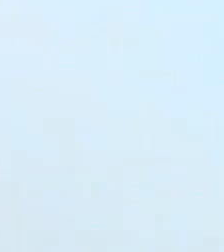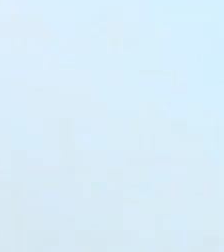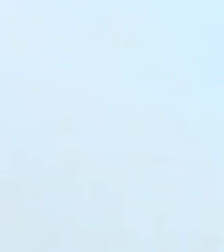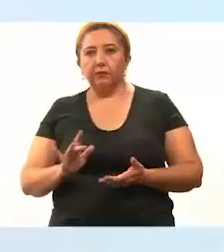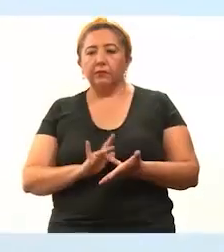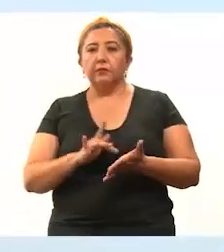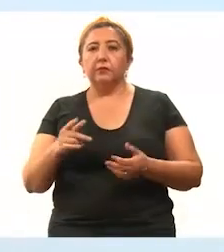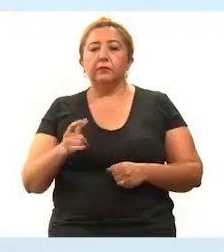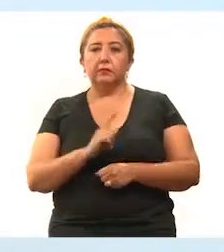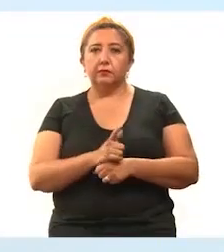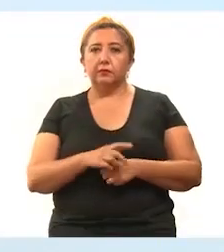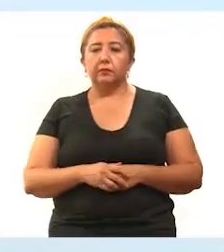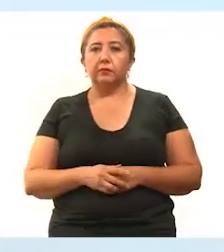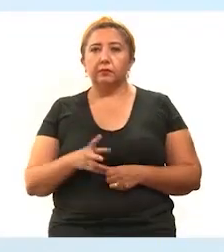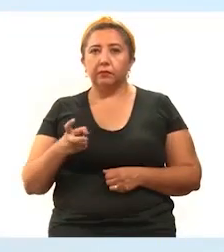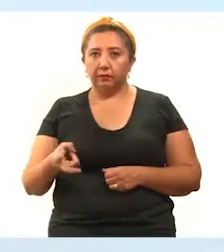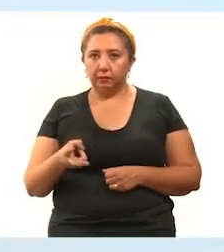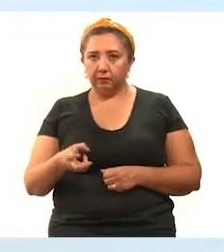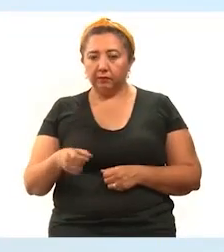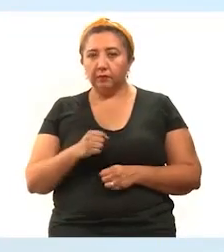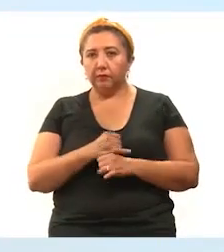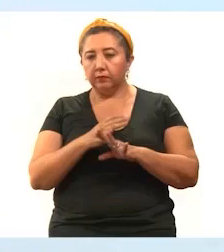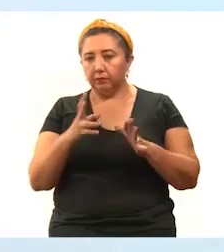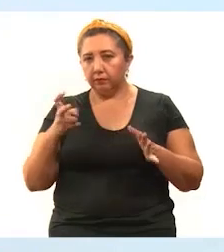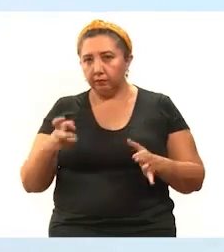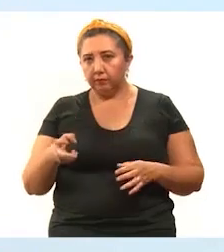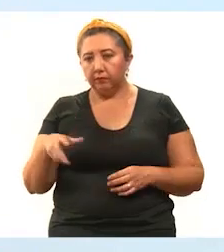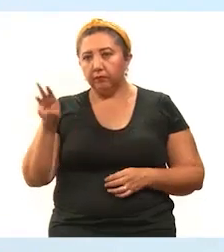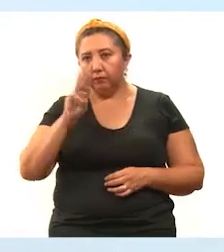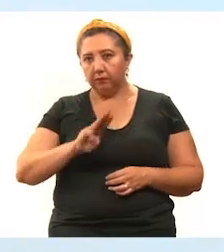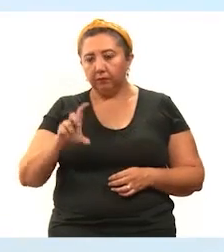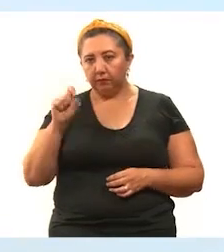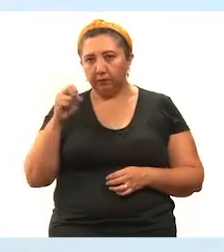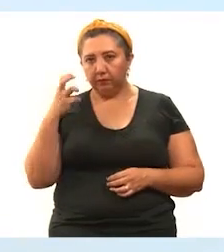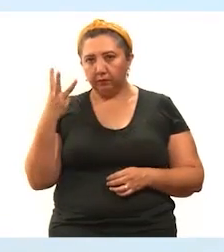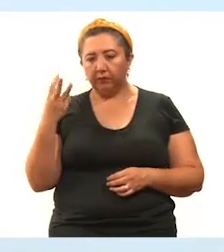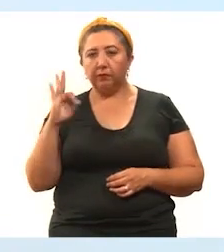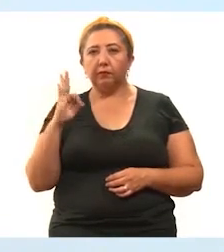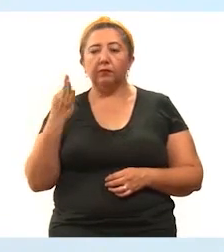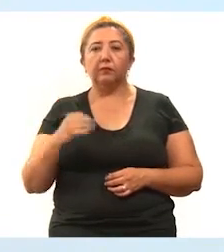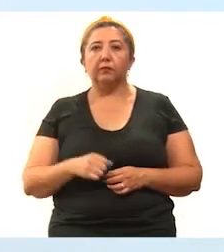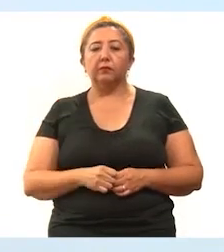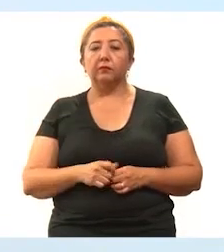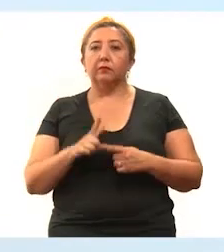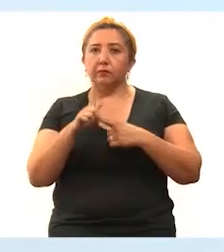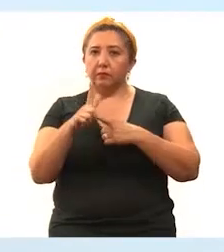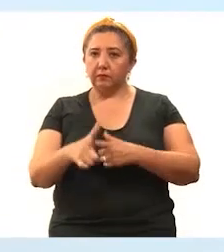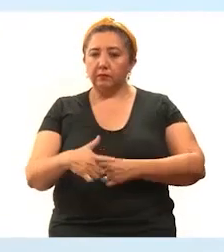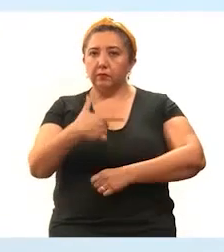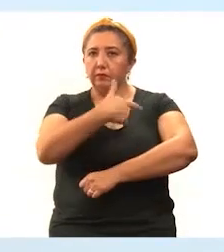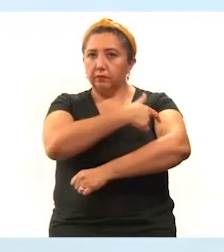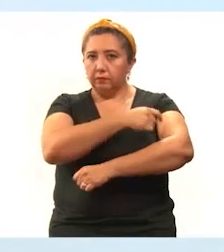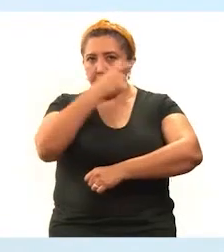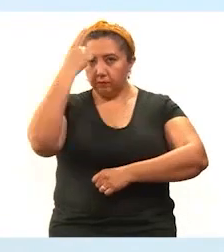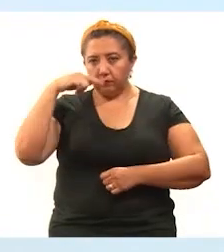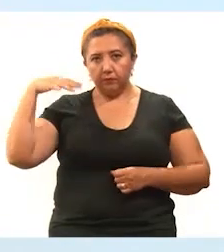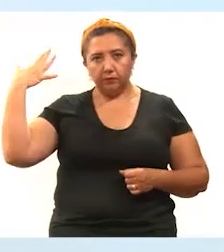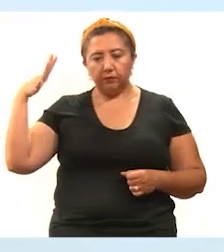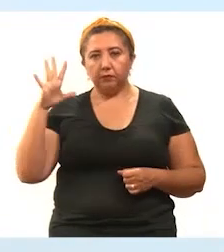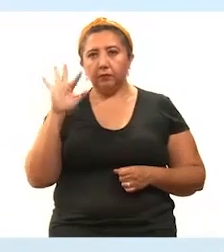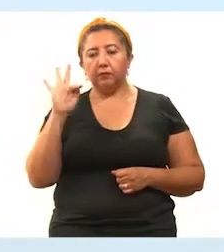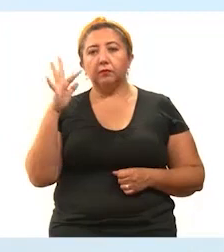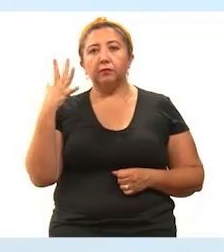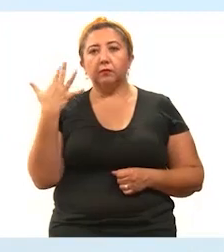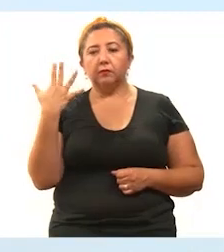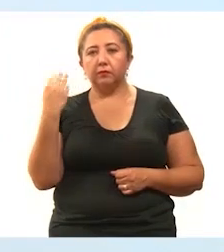doctora. Gracias, licenciada. Este es el parte médico de este miércoles 23 de febrero. Continúa la vacunación para adultos de